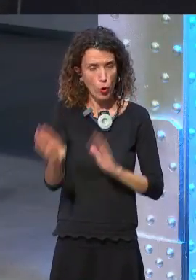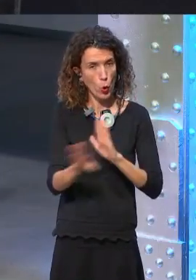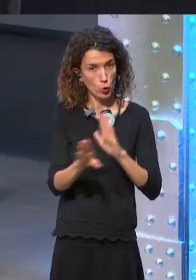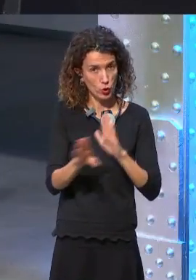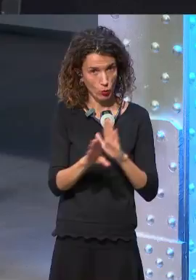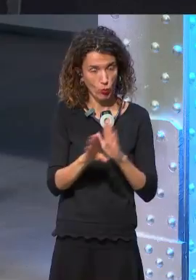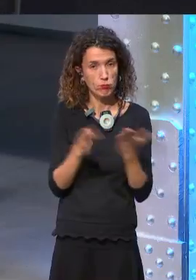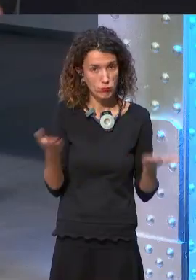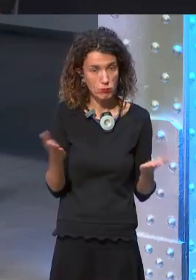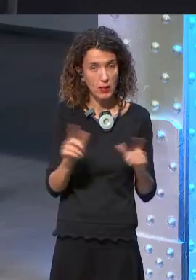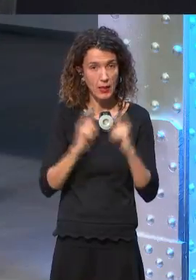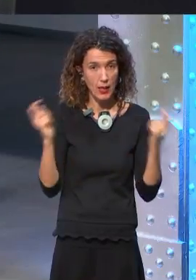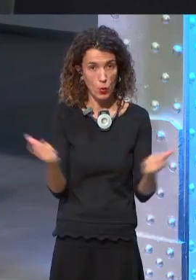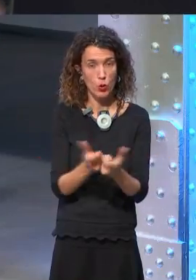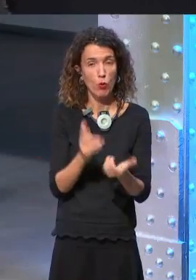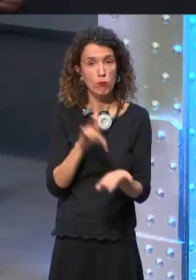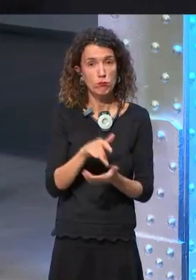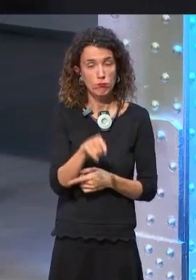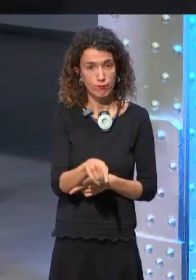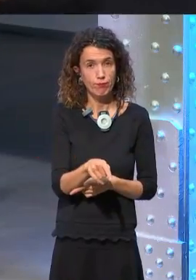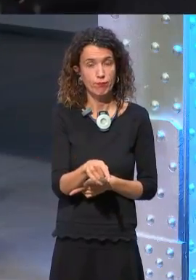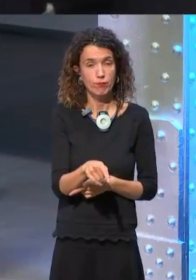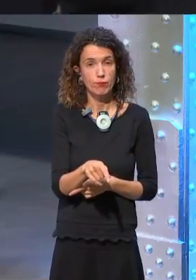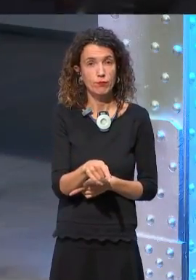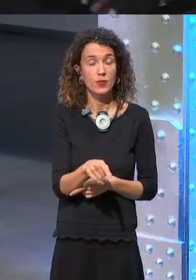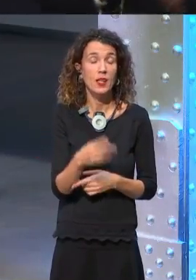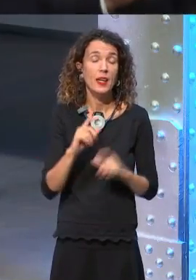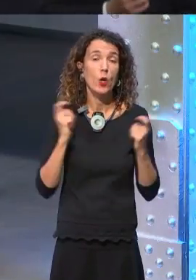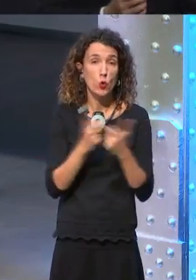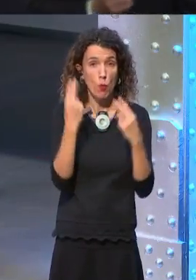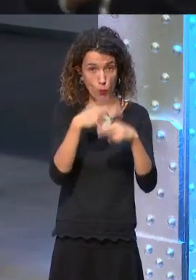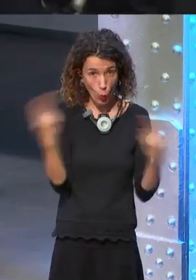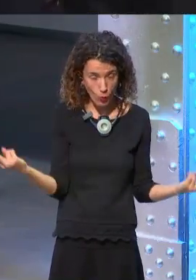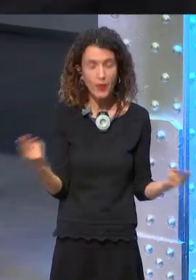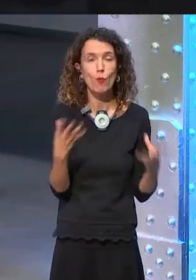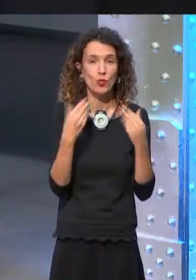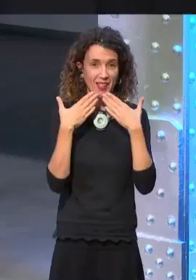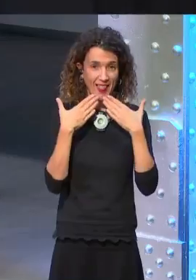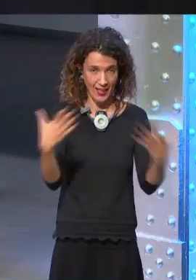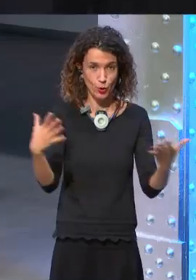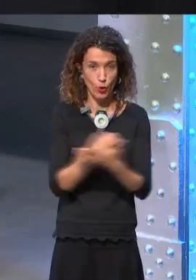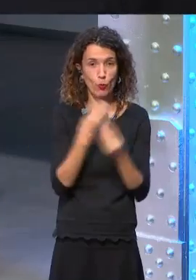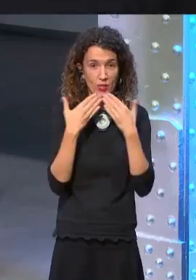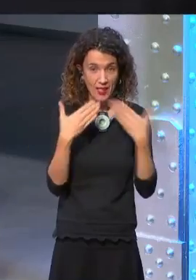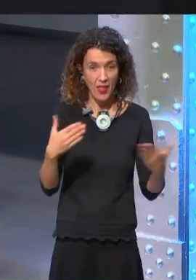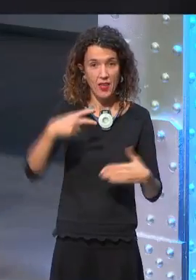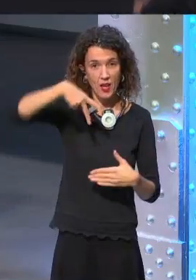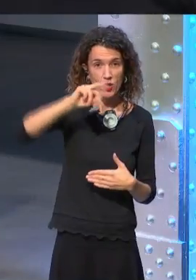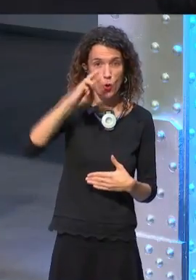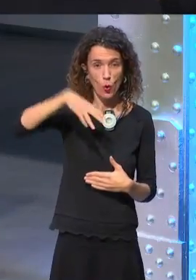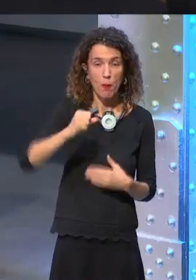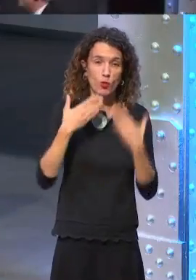y la reunión pública que tenemos aquí. Muchas gracias a todos, muchas gracias a Norman,